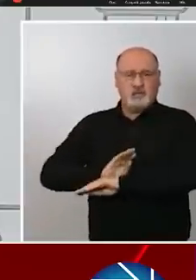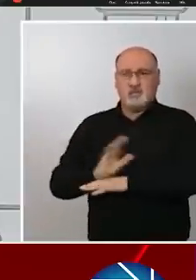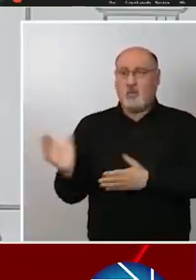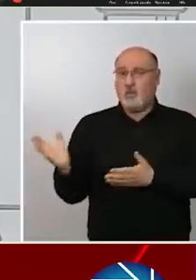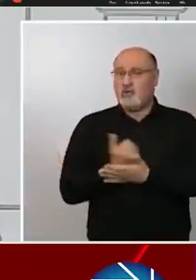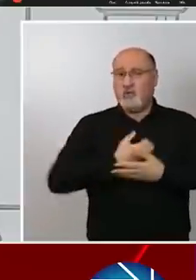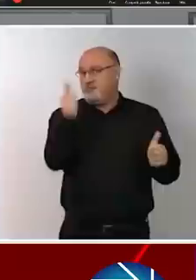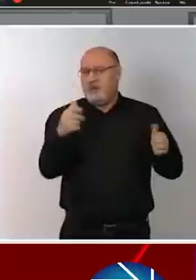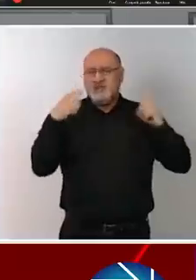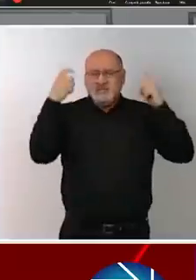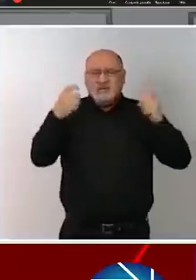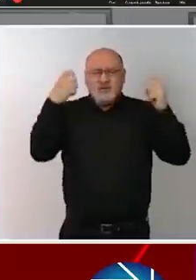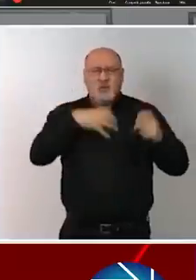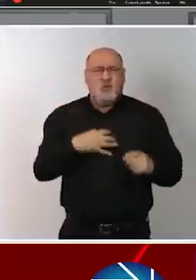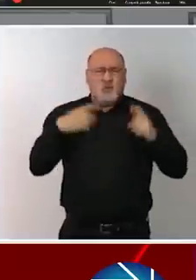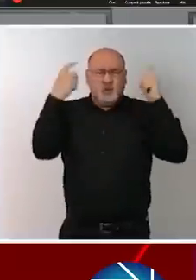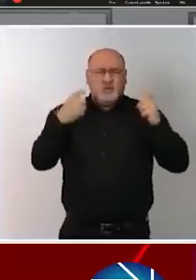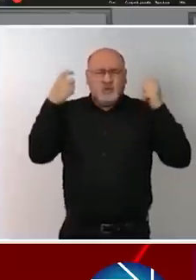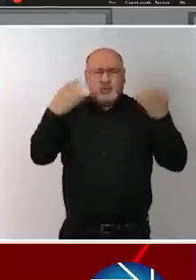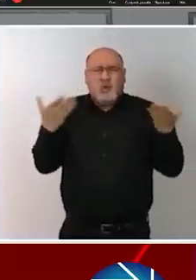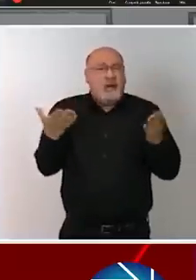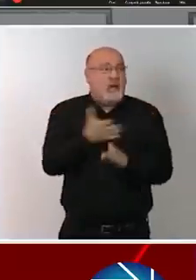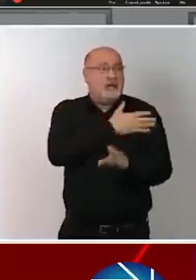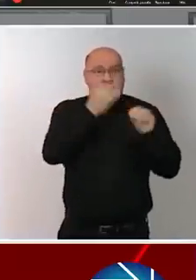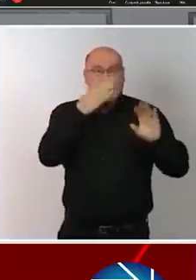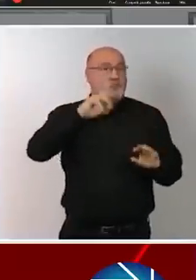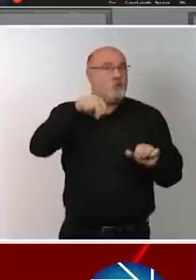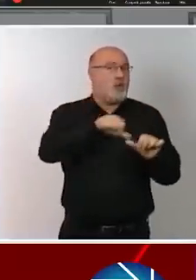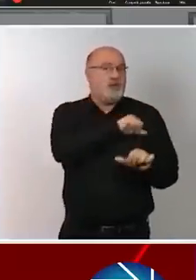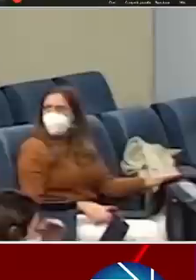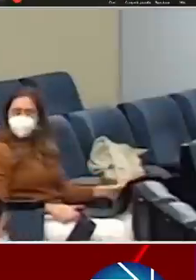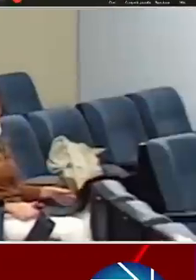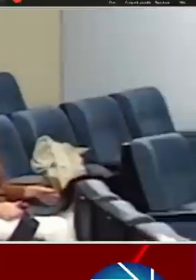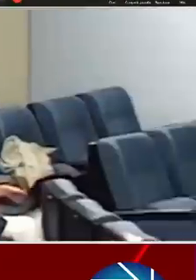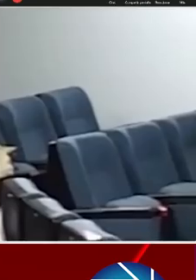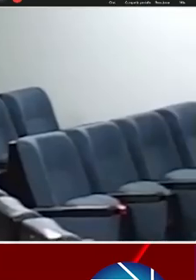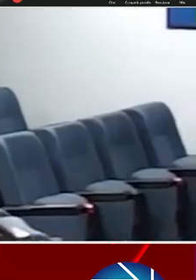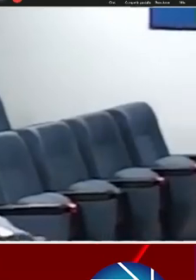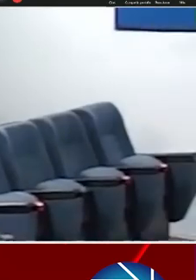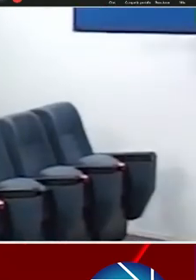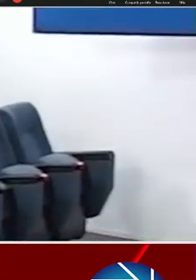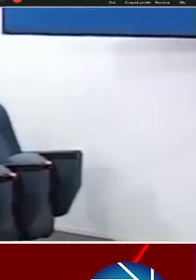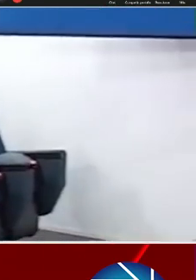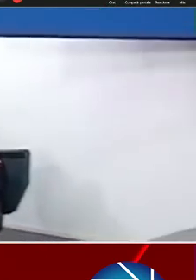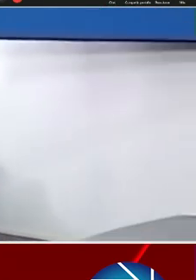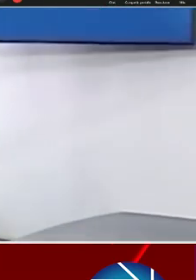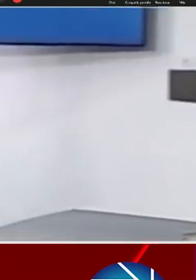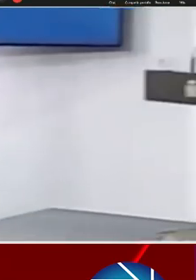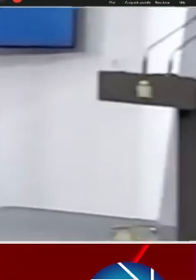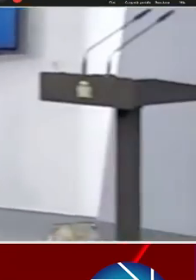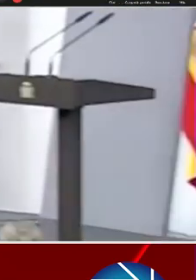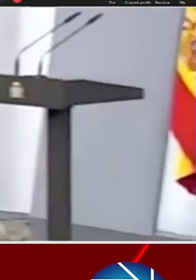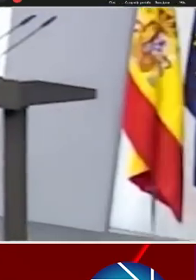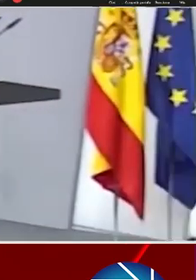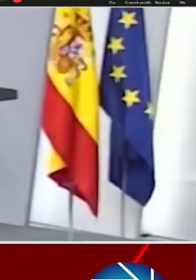8 veces. Primero, que el 39% del dinero irá a transformación ecológica,